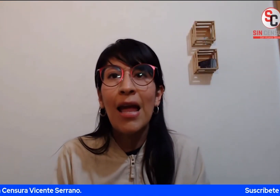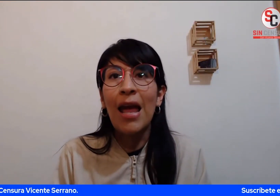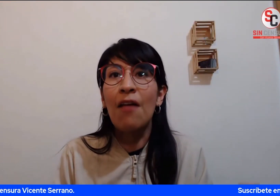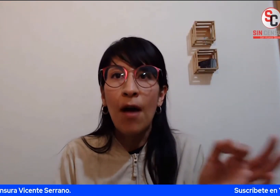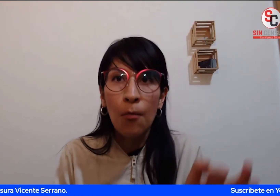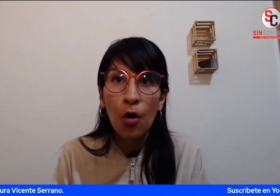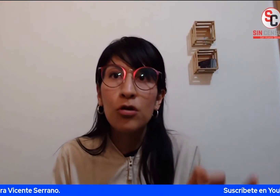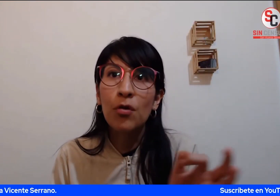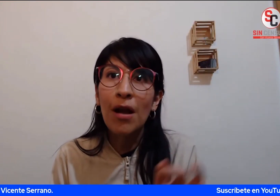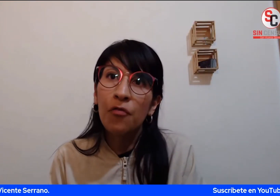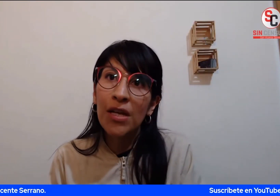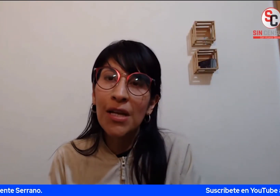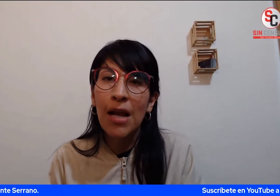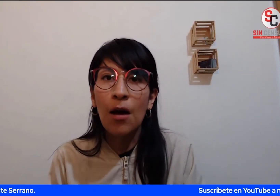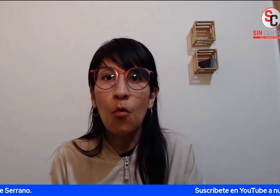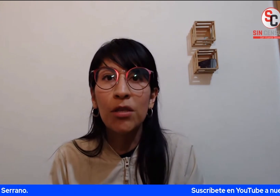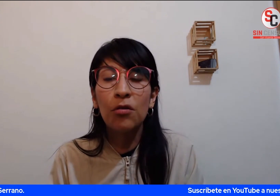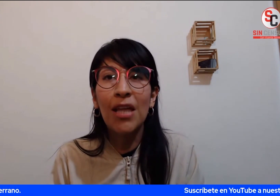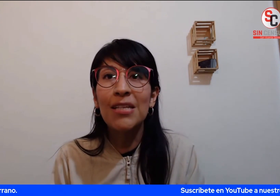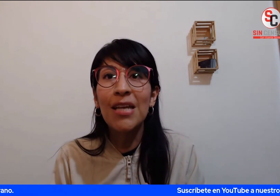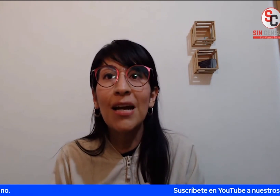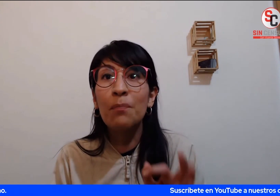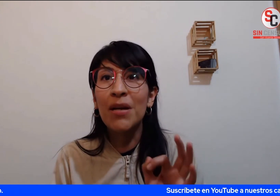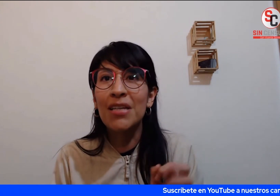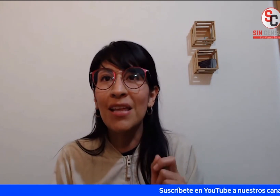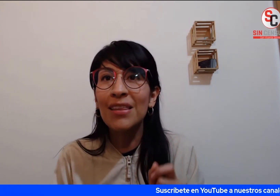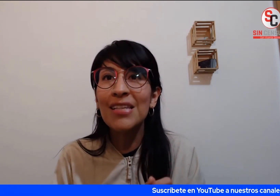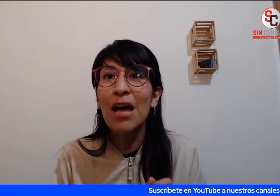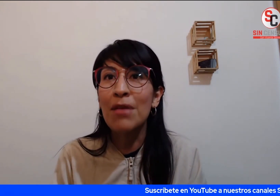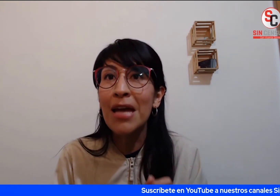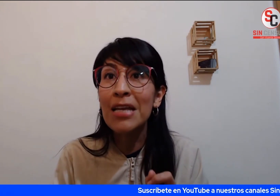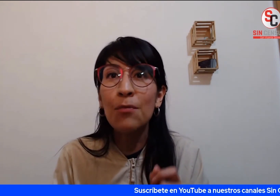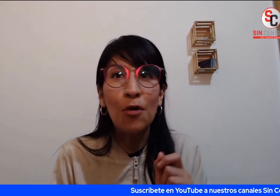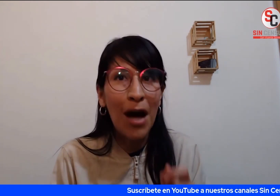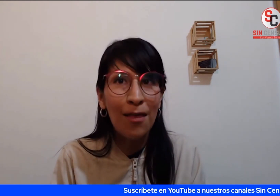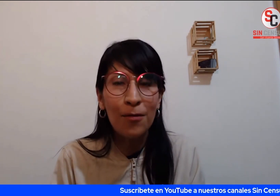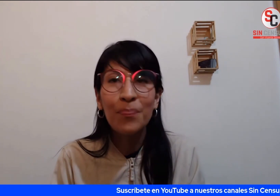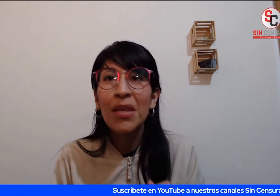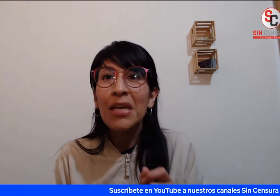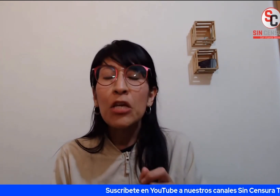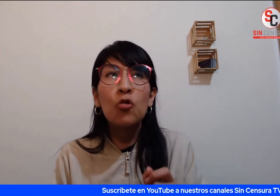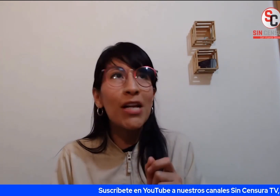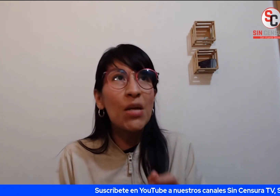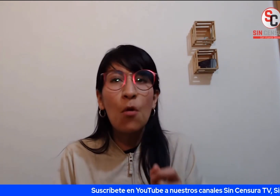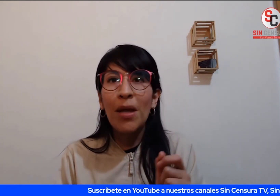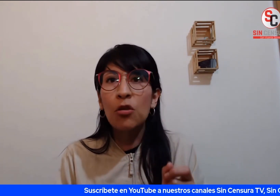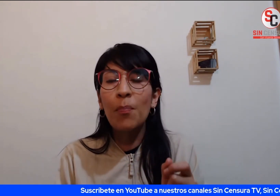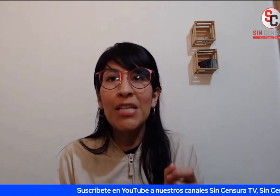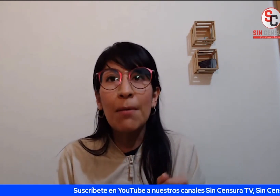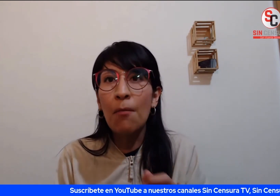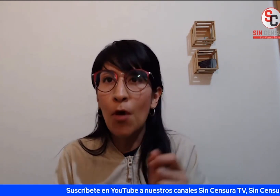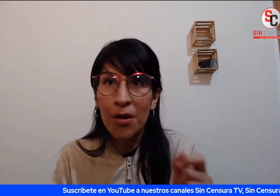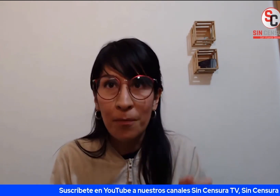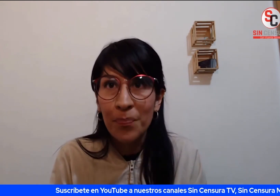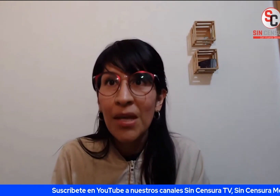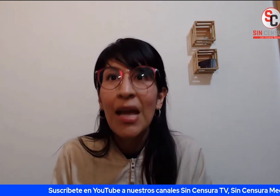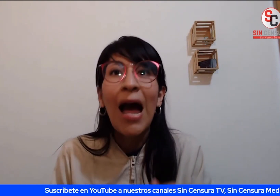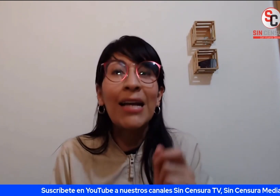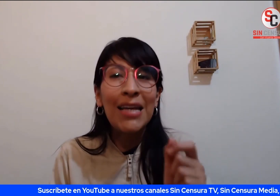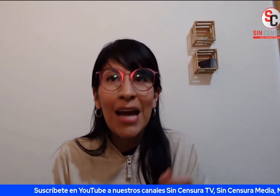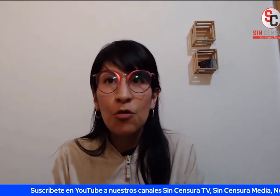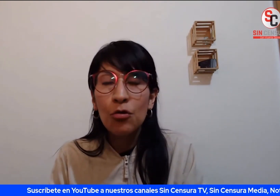están a favor o son afines a la 4T, decían que el presidente se había equivocado. Y yo en ese momento pensaba,